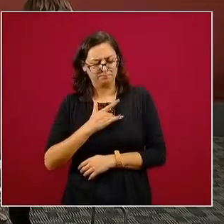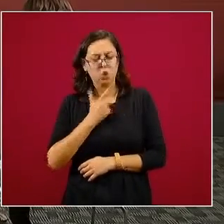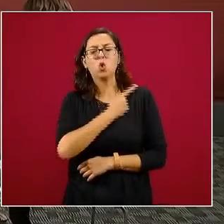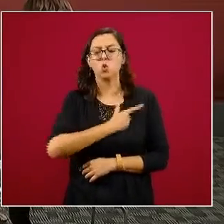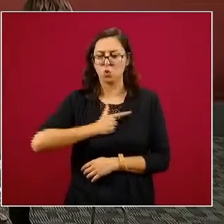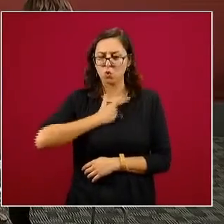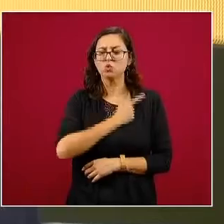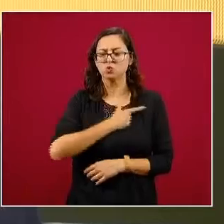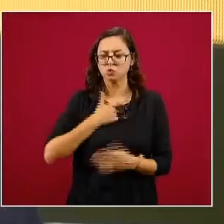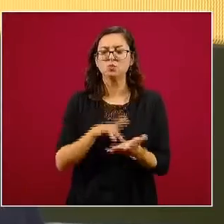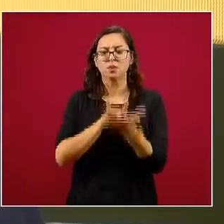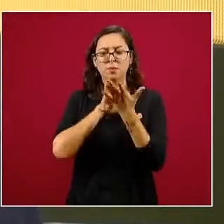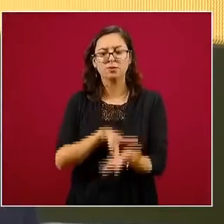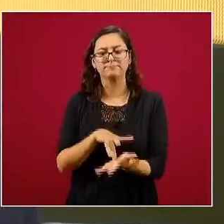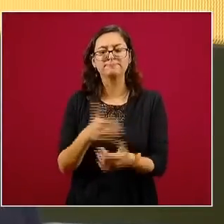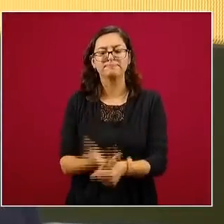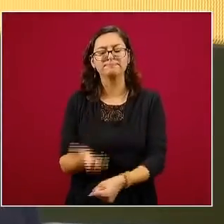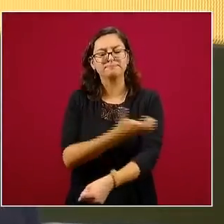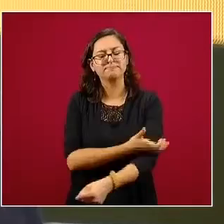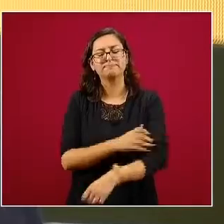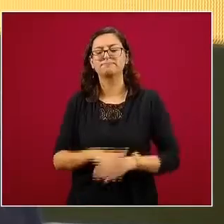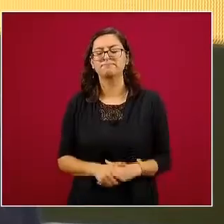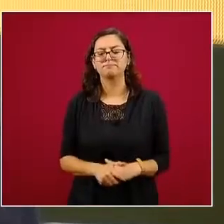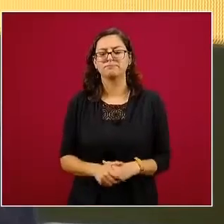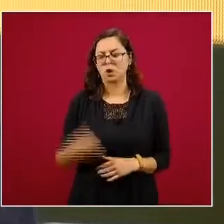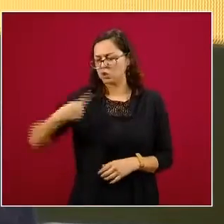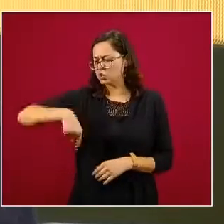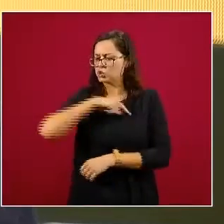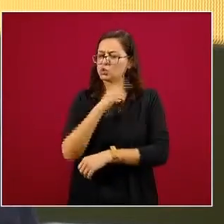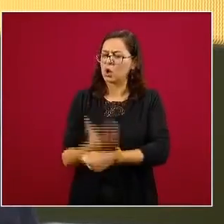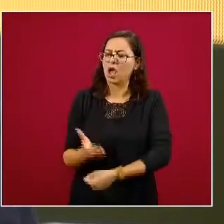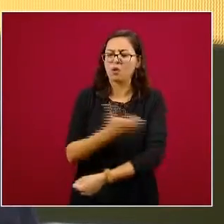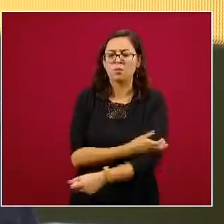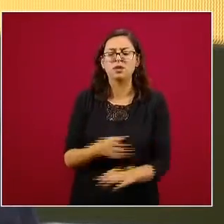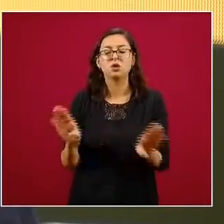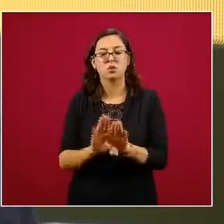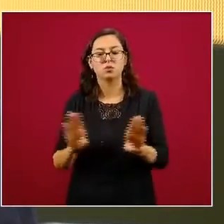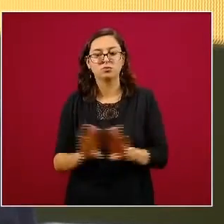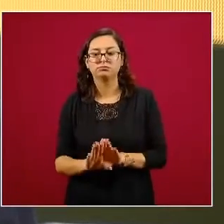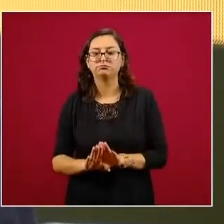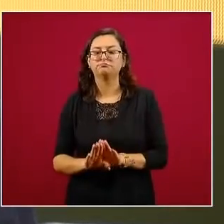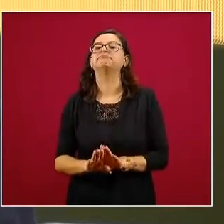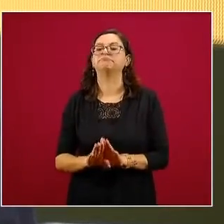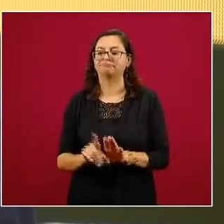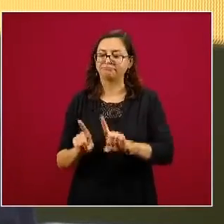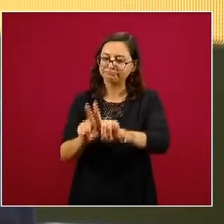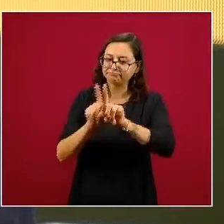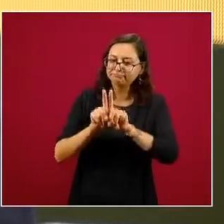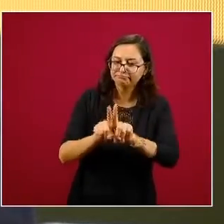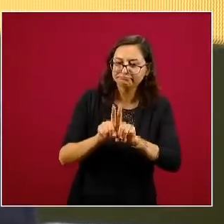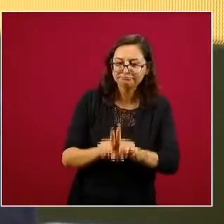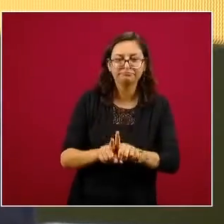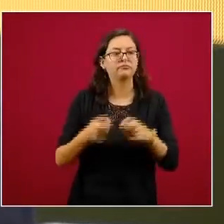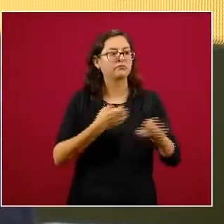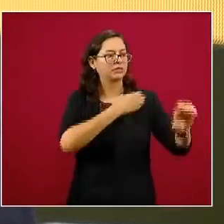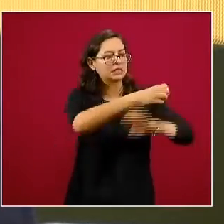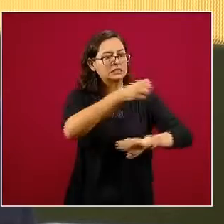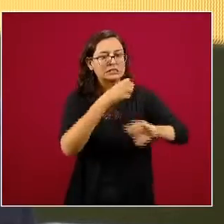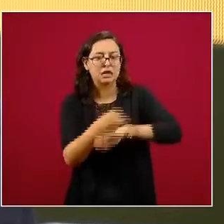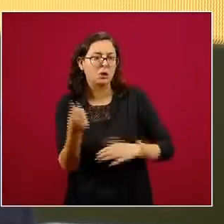eficaz en cortar la transmisión de persona a persona al llevar los mensajes de comunicación de riesgo del nivel nacional y del